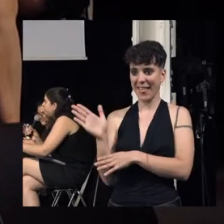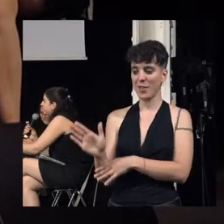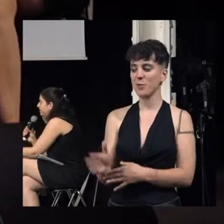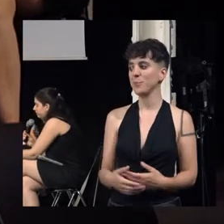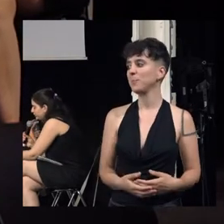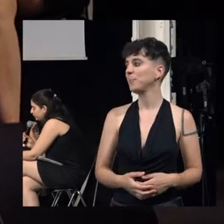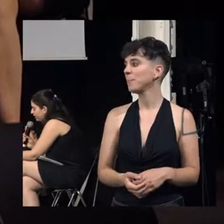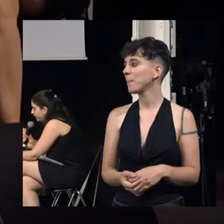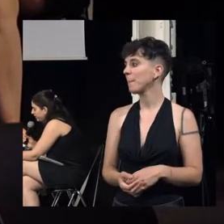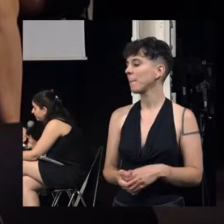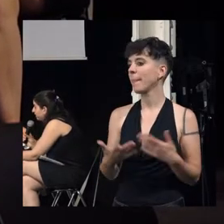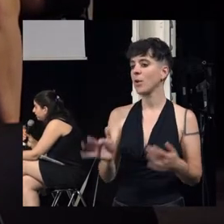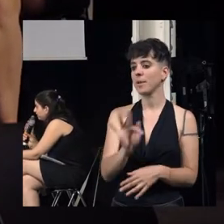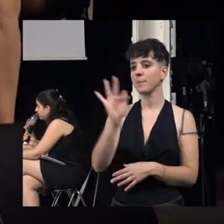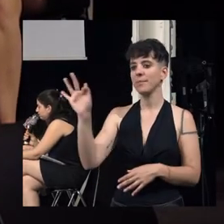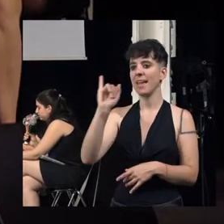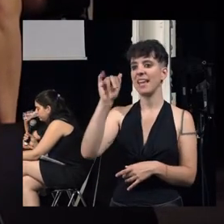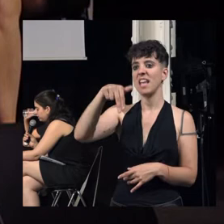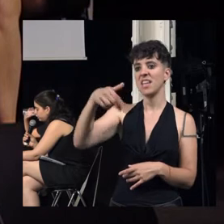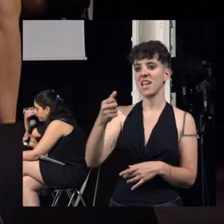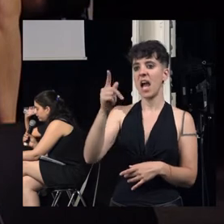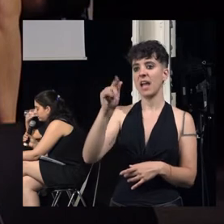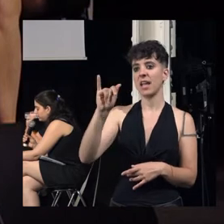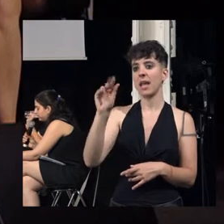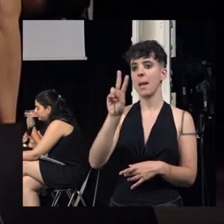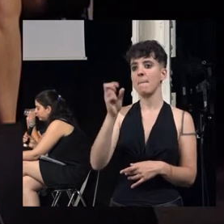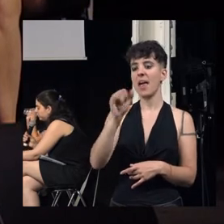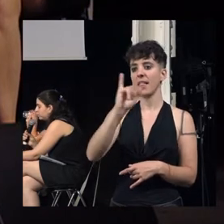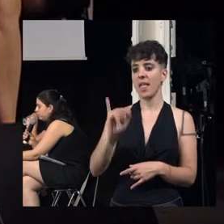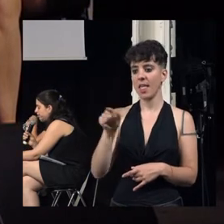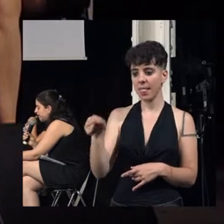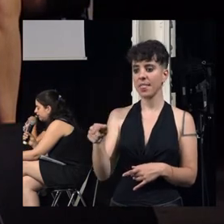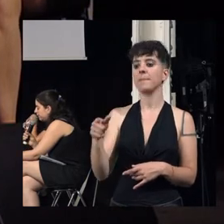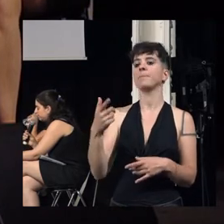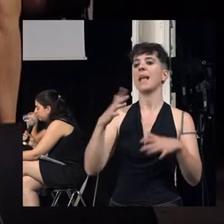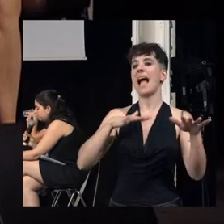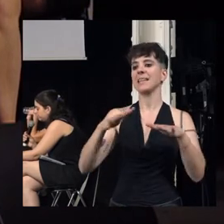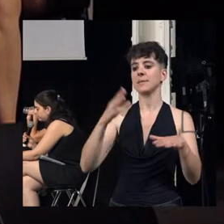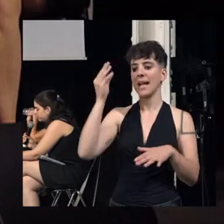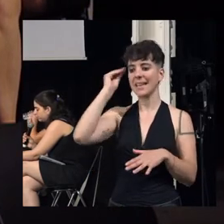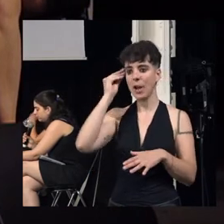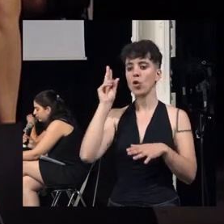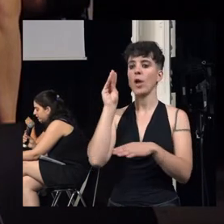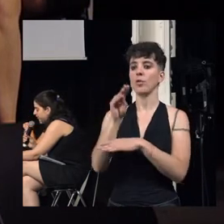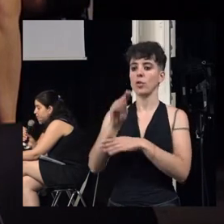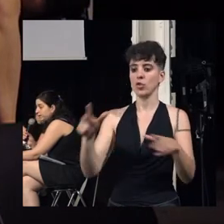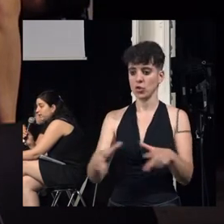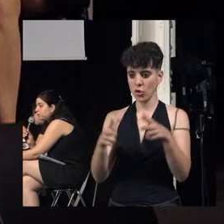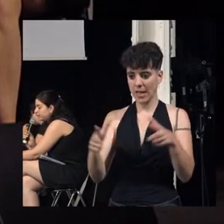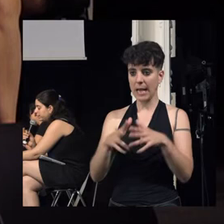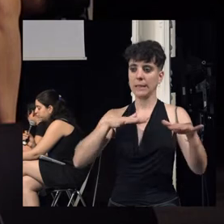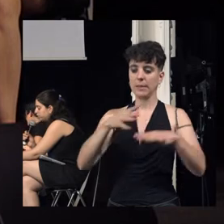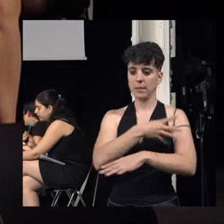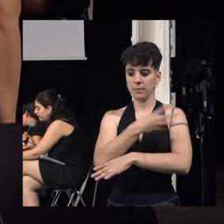Ahora damos paso a Iñaki Vázquez, que es educador social, activista gitano y LGTBIQ, conferenciante